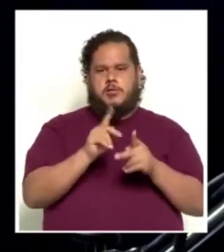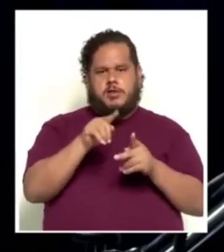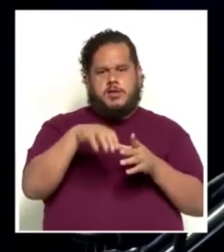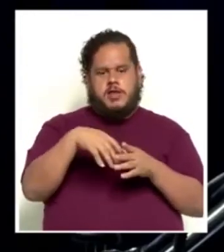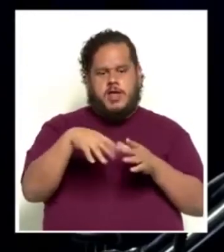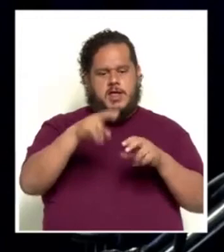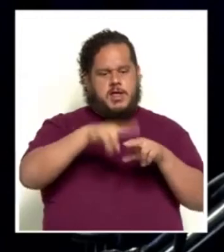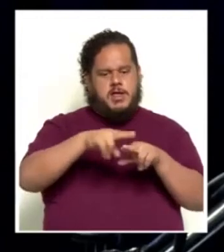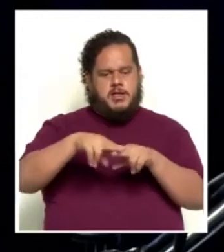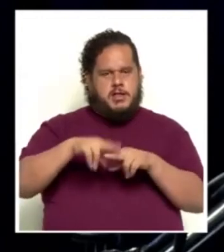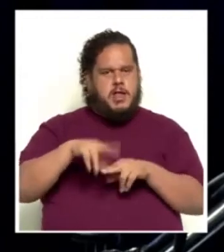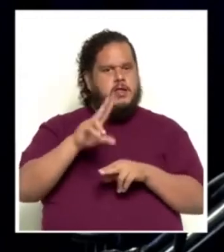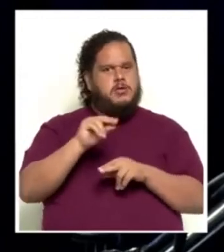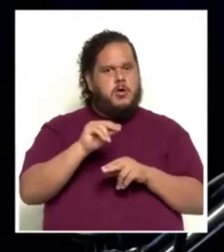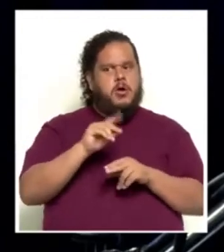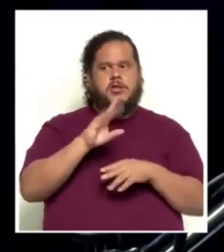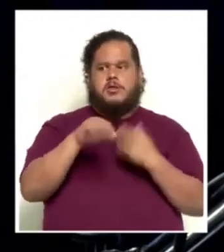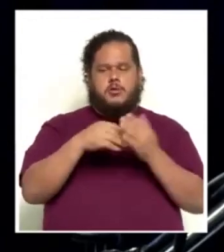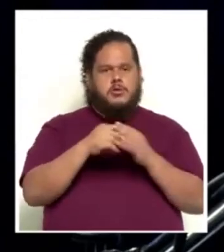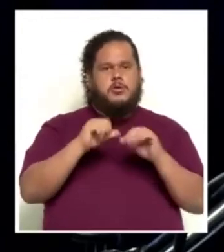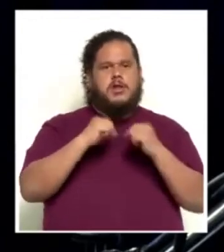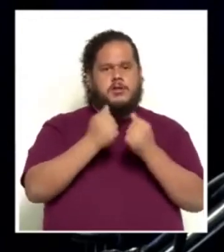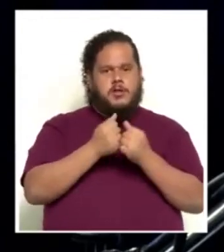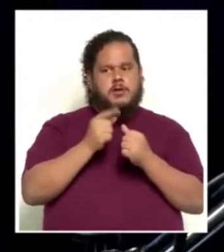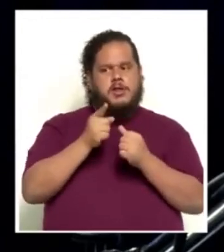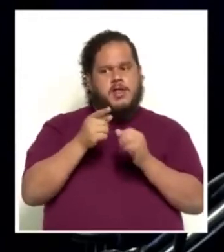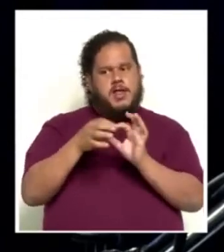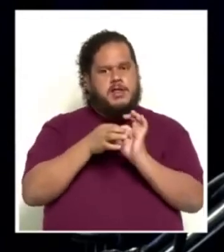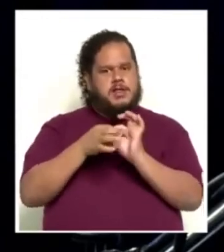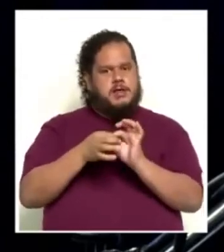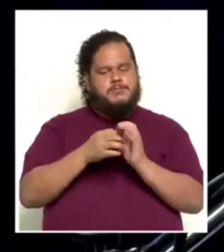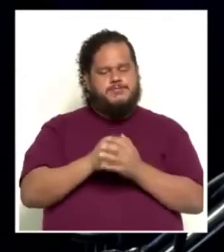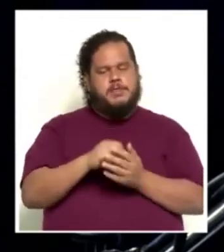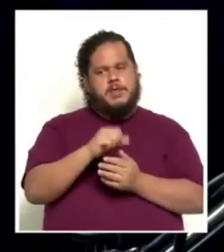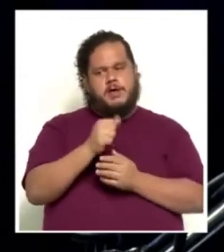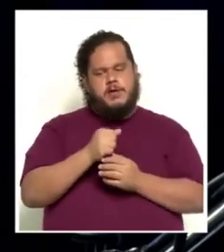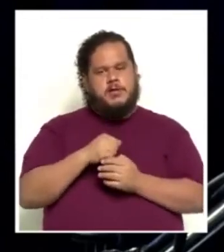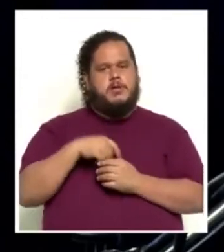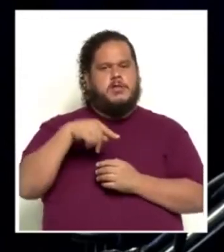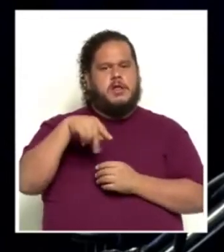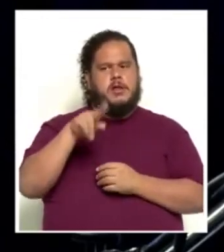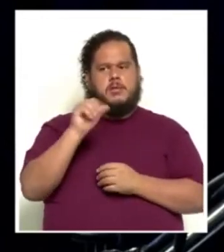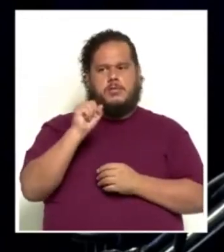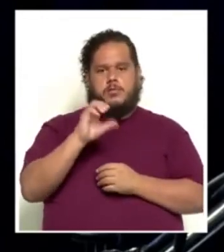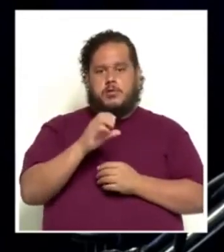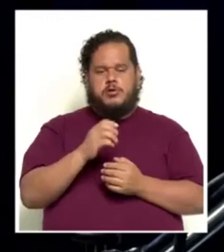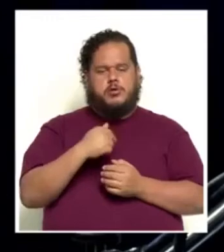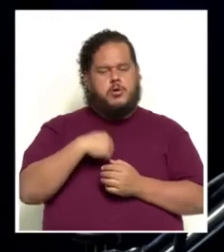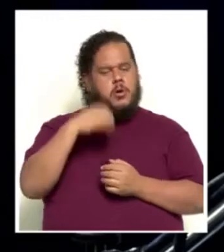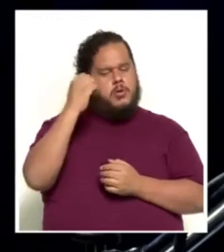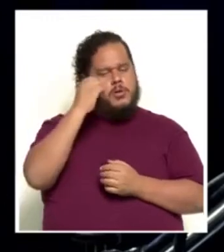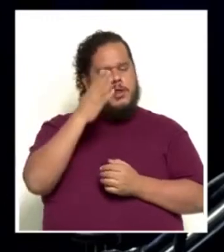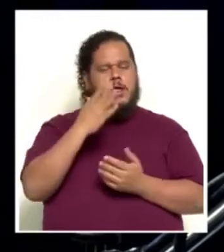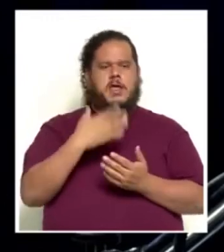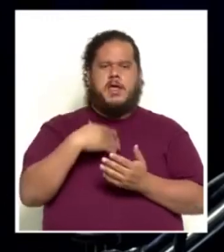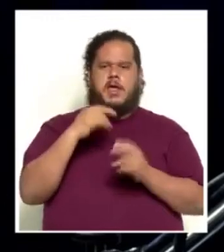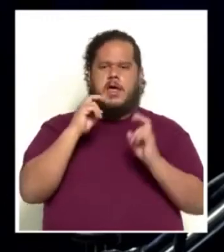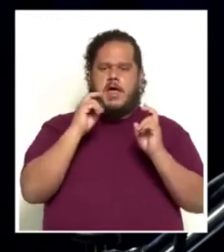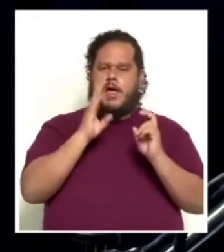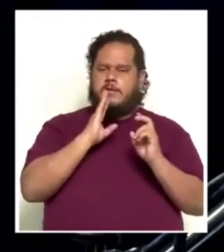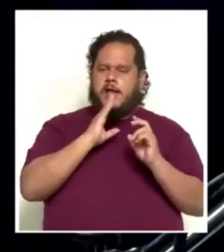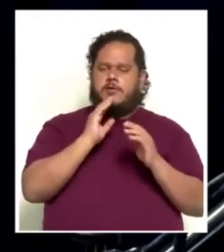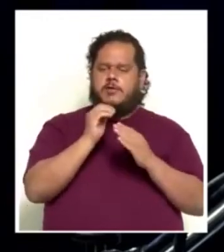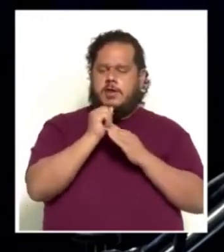sino los sectores con los que éstas se relacionen. Y por otro lado, el reto del Partido Unidad Social Cristiana, considero a mi criterio que en términos de liderazgo es el